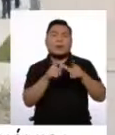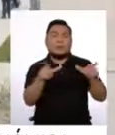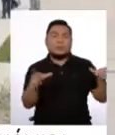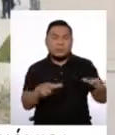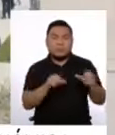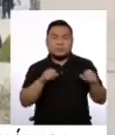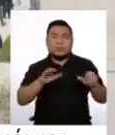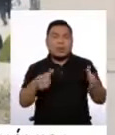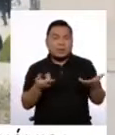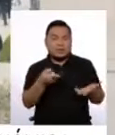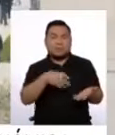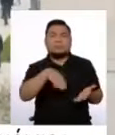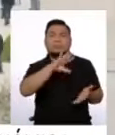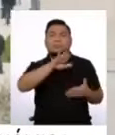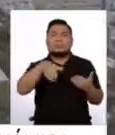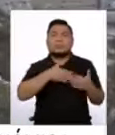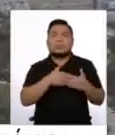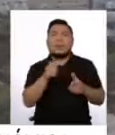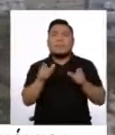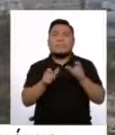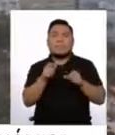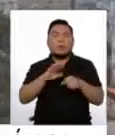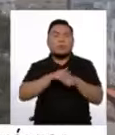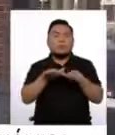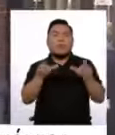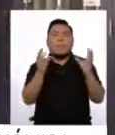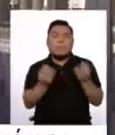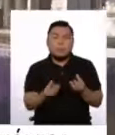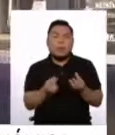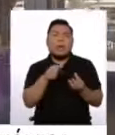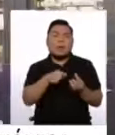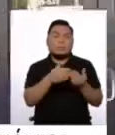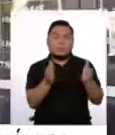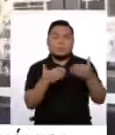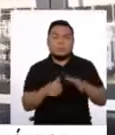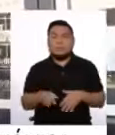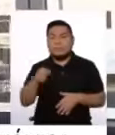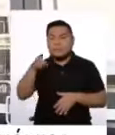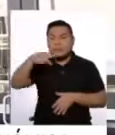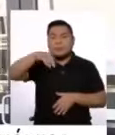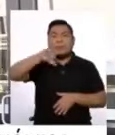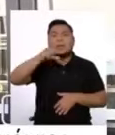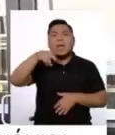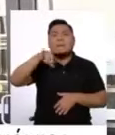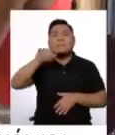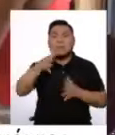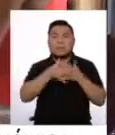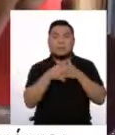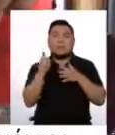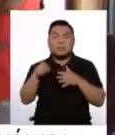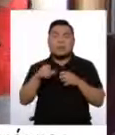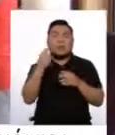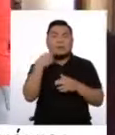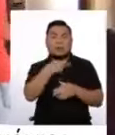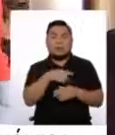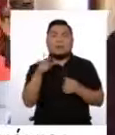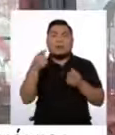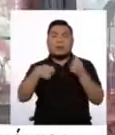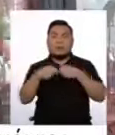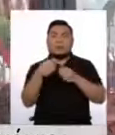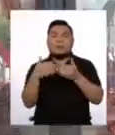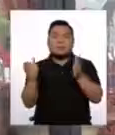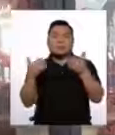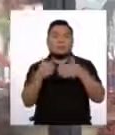zonas donde se registra un claro descenso de contagios. Mientras que ciudades como Miami habilitaron sus tiendas siguiendo un plan de